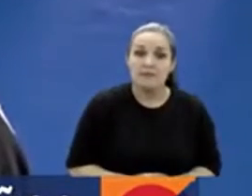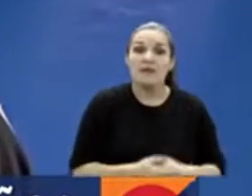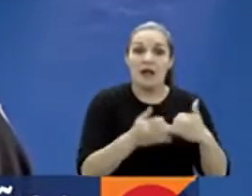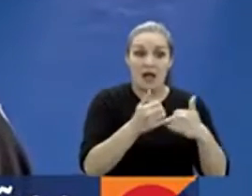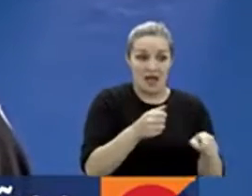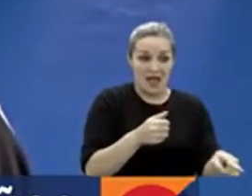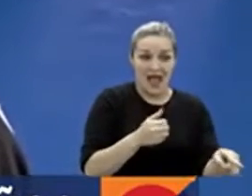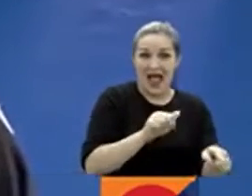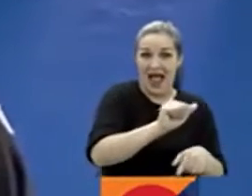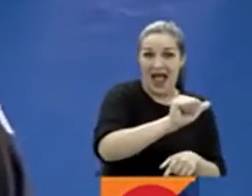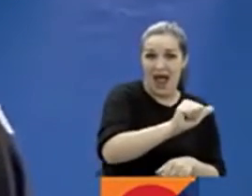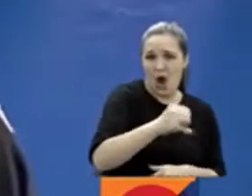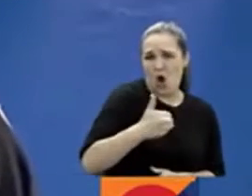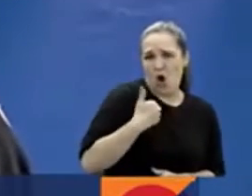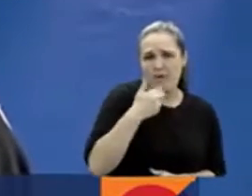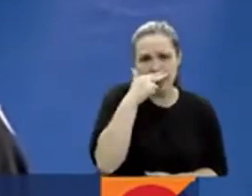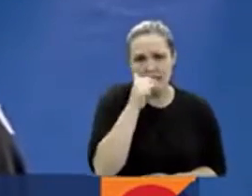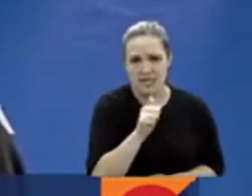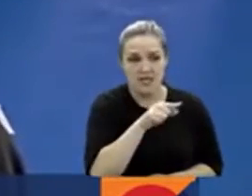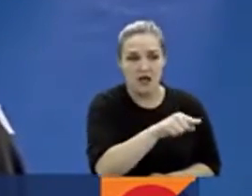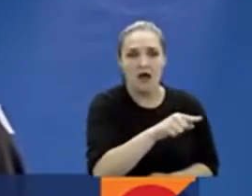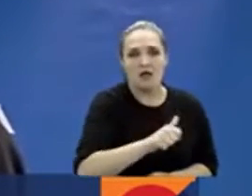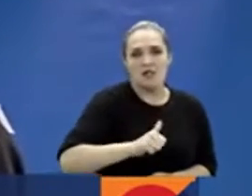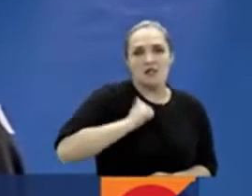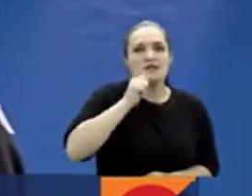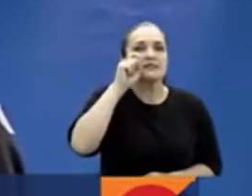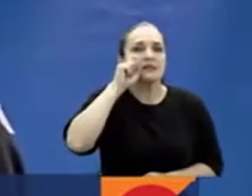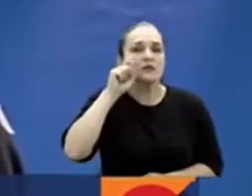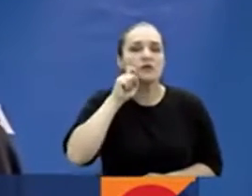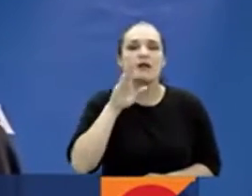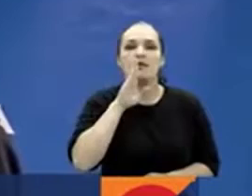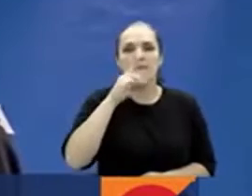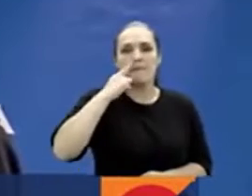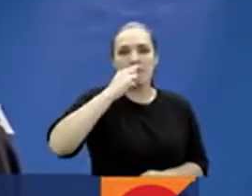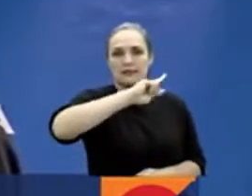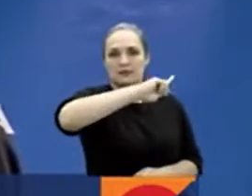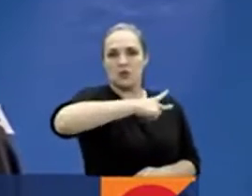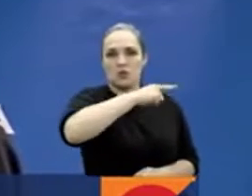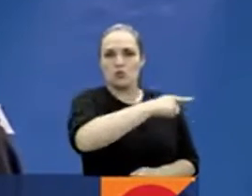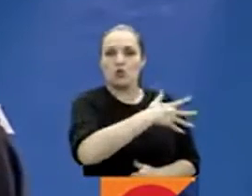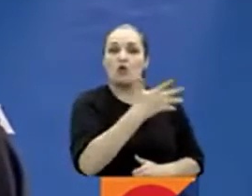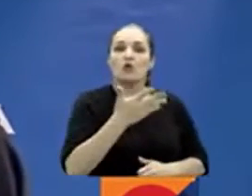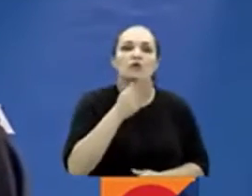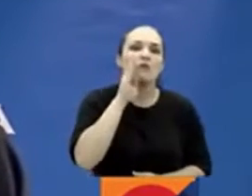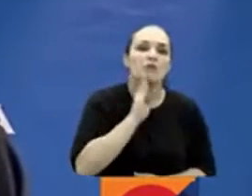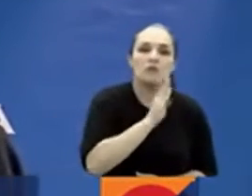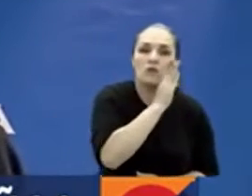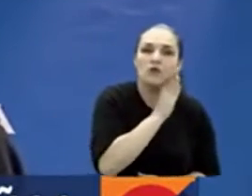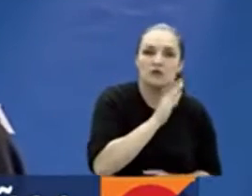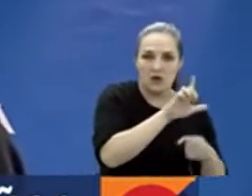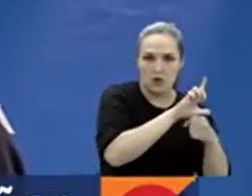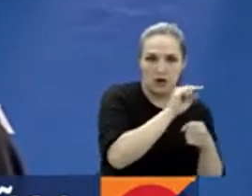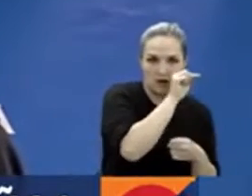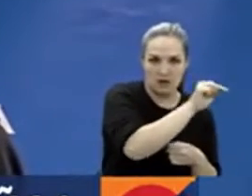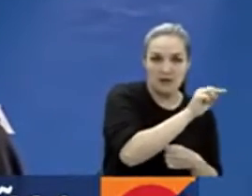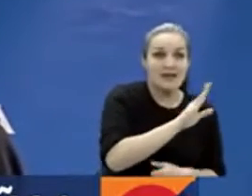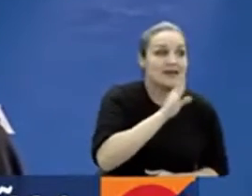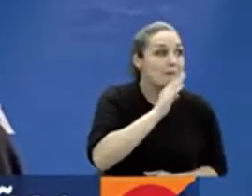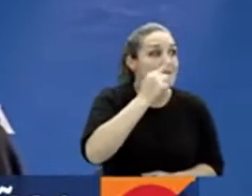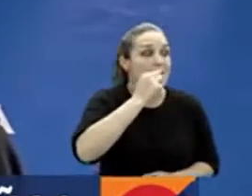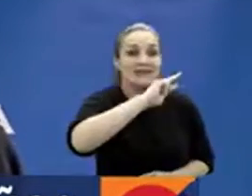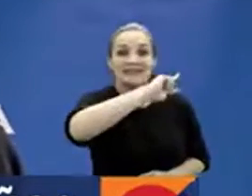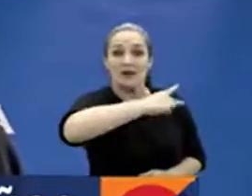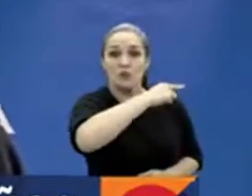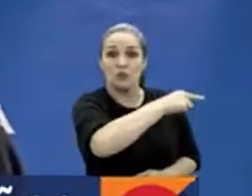joven era, al parecer, abusada sexualmente dentro de su residencia, ubicada en la localidad de Bosa, por su padrastro desde que